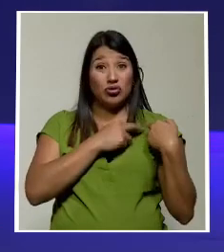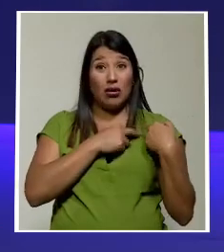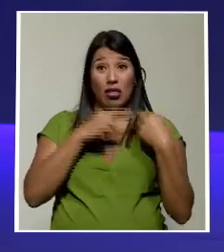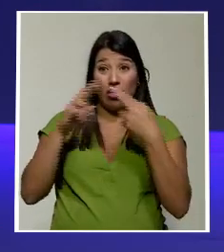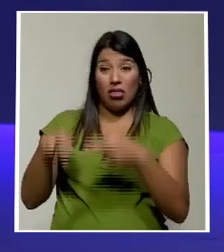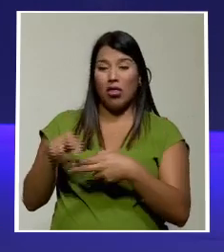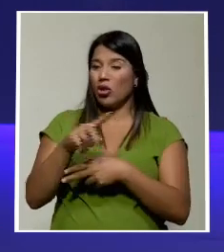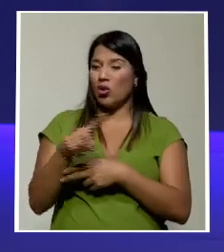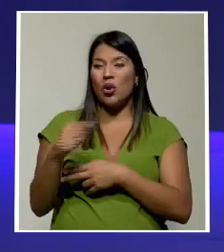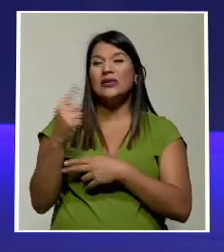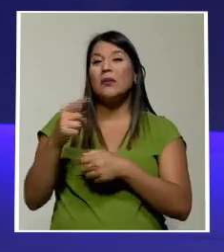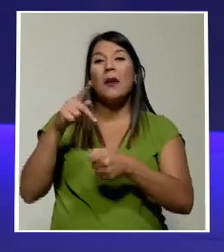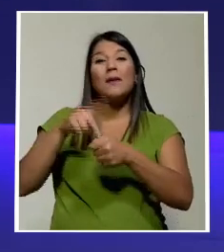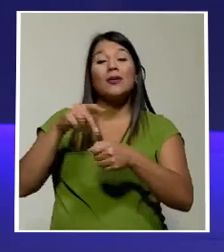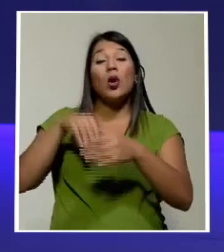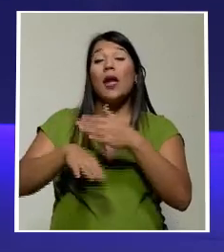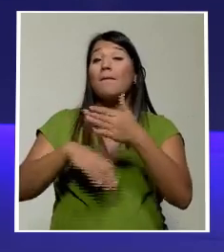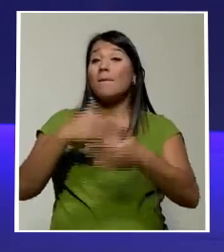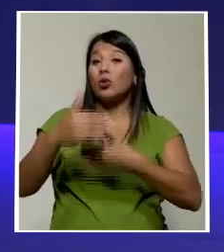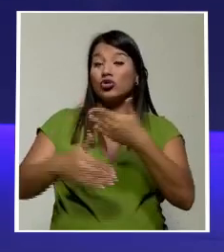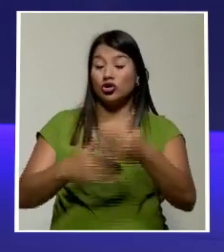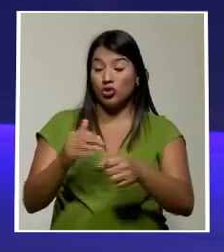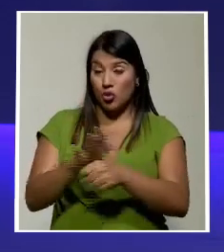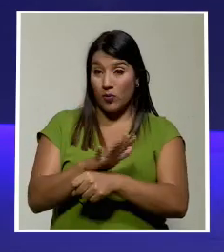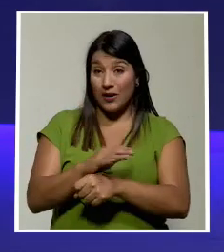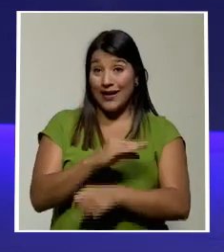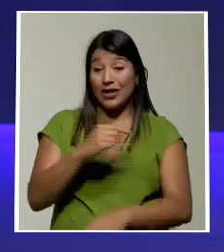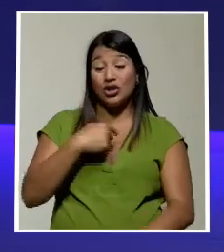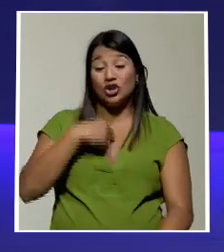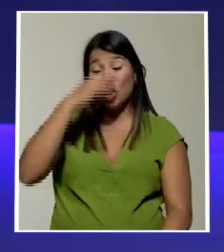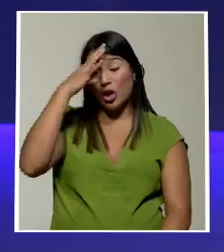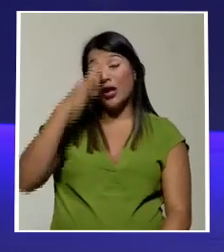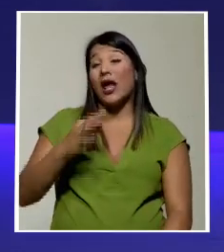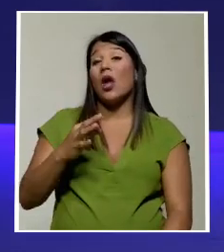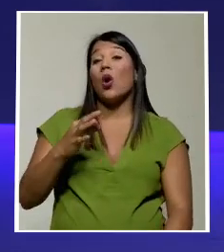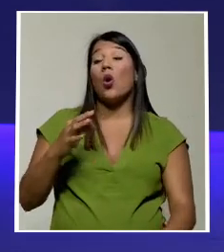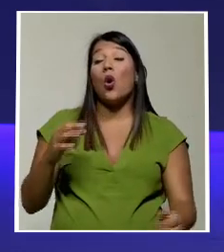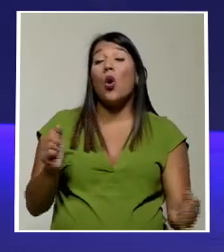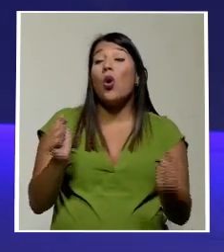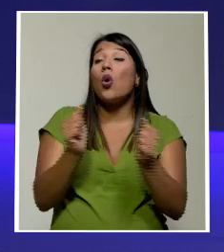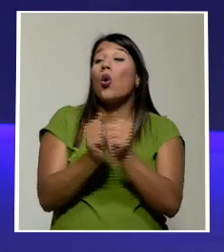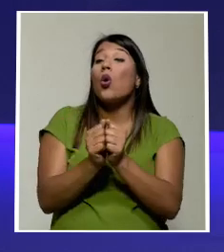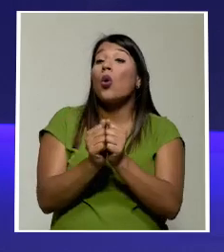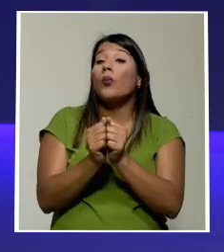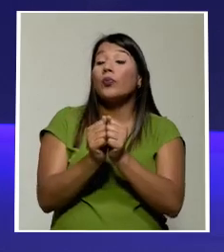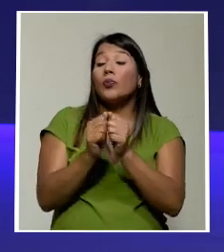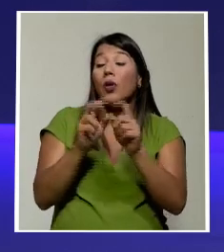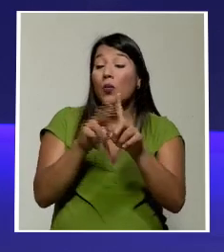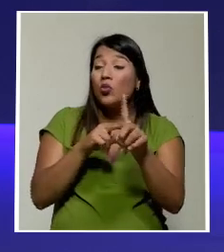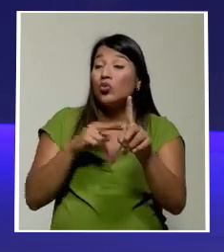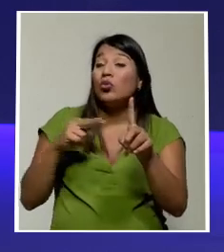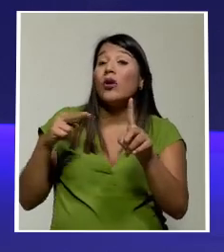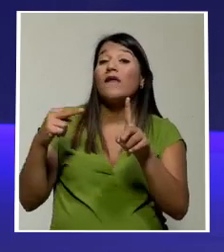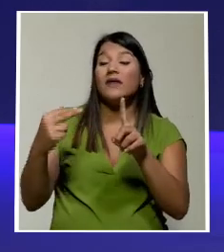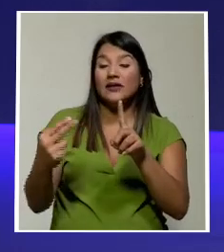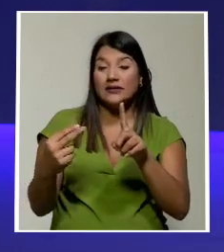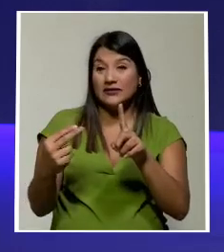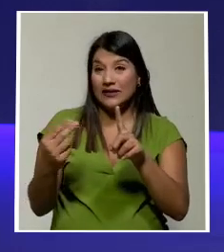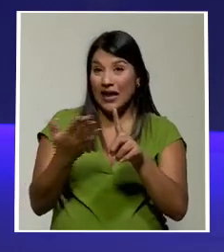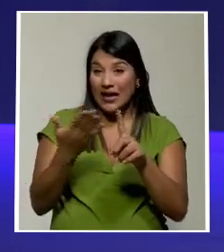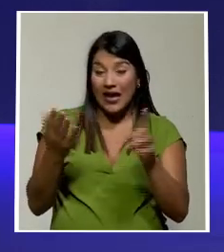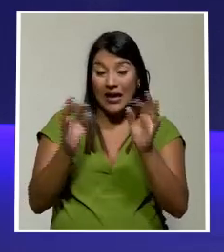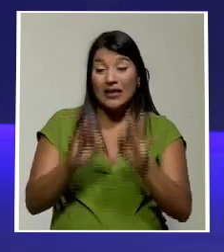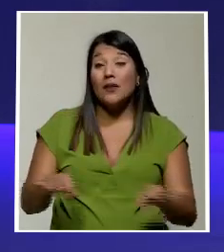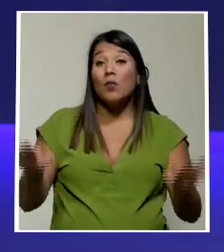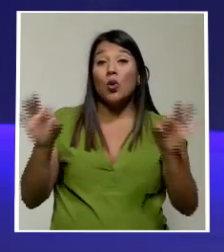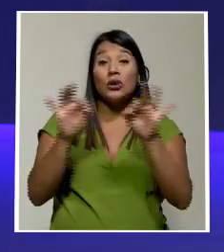Y yo creo que bajo una visión de lo que conviene al interés público,